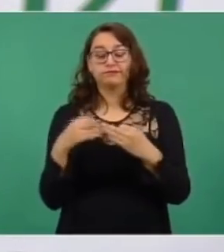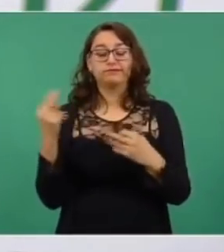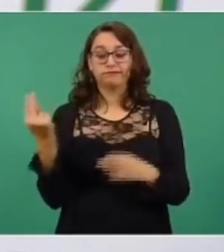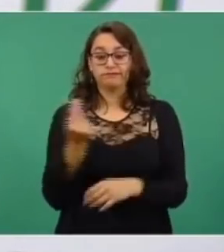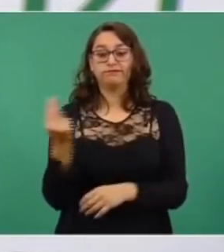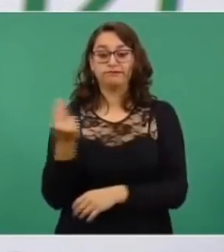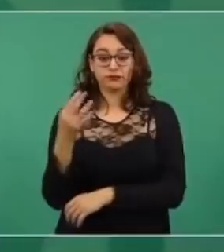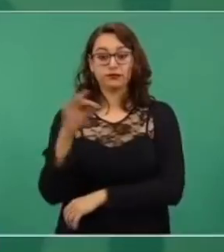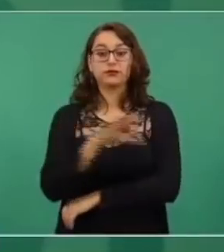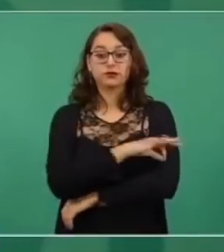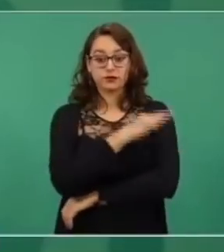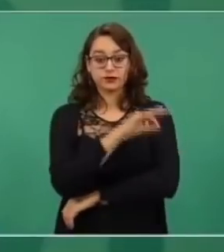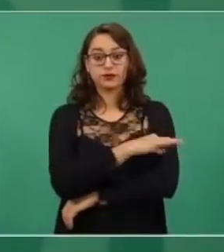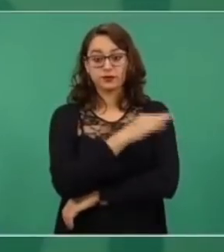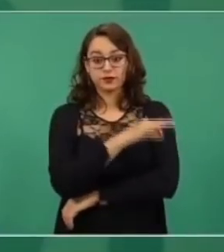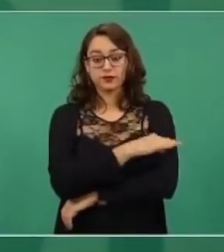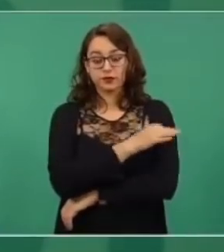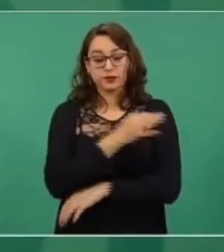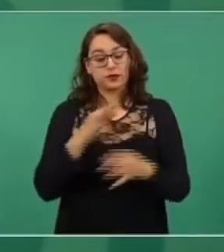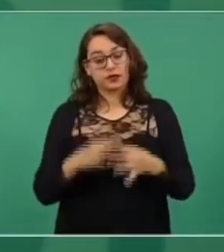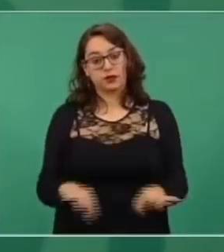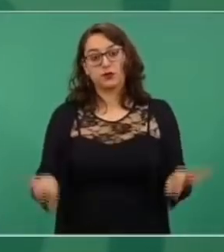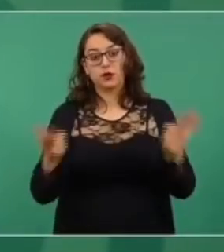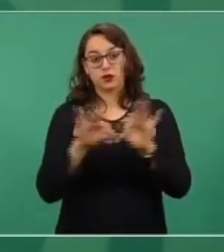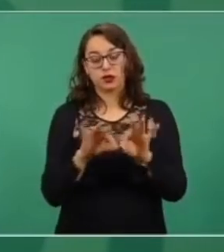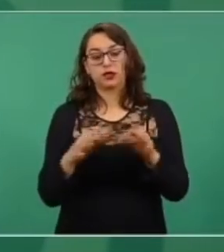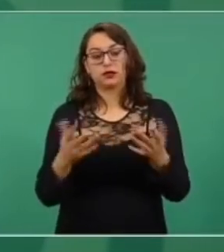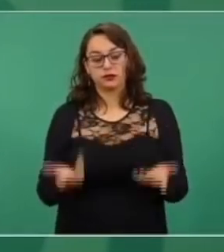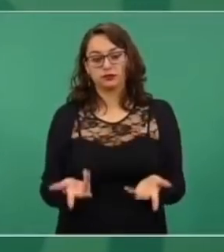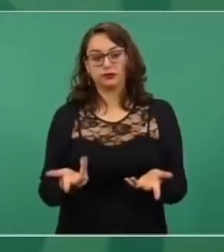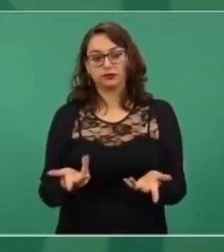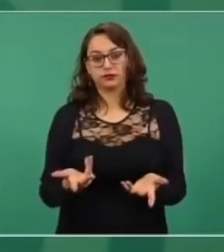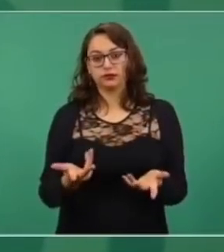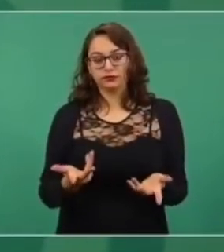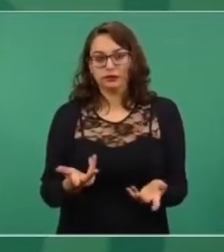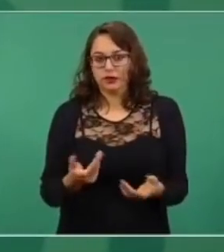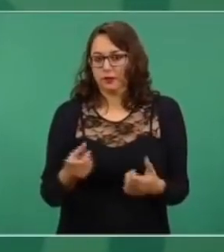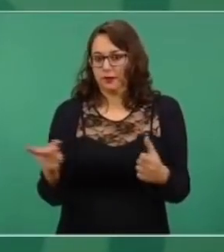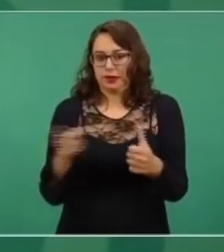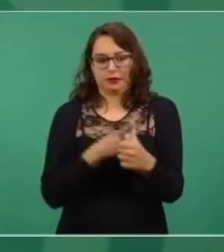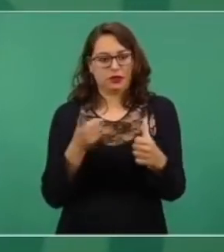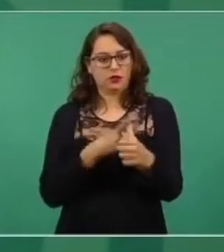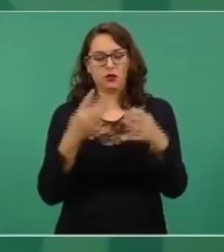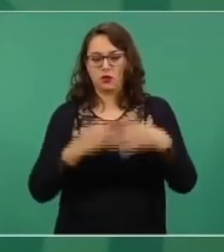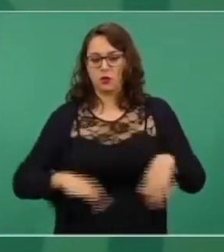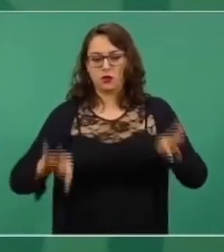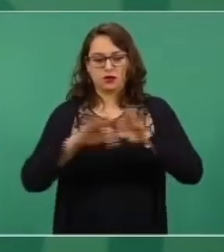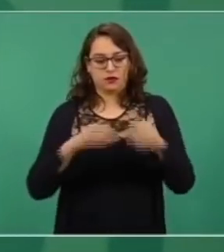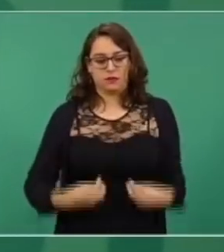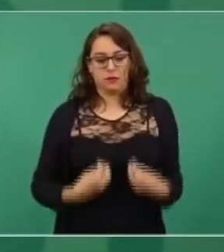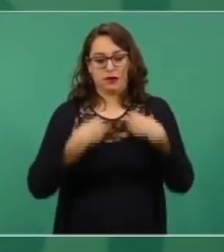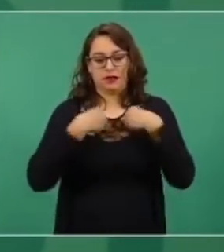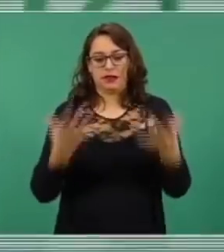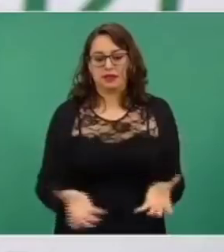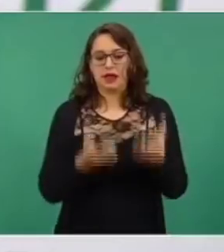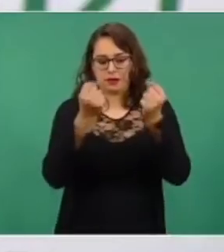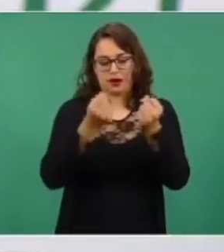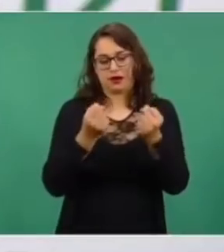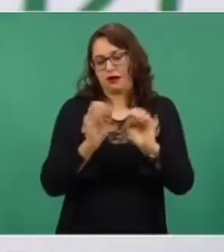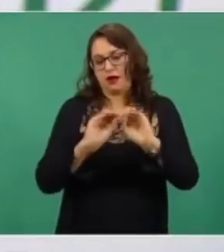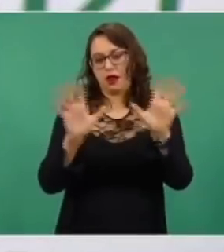supuesto, salvar las vidas de las y los mexicanos, el énfasis que ha puesto para acelerar el proceso de vacunación.